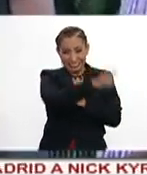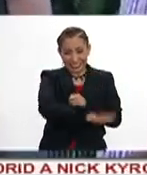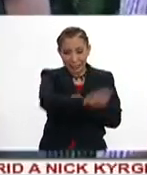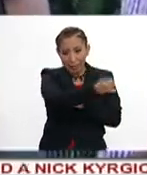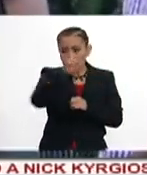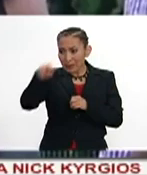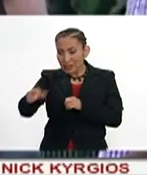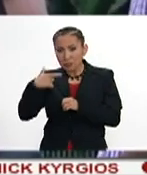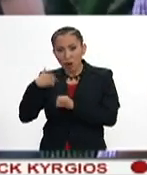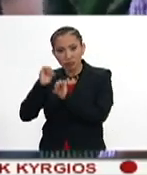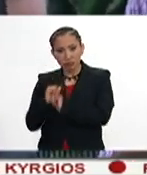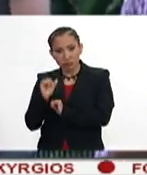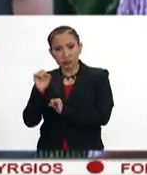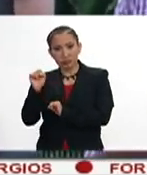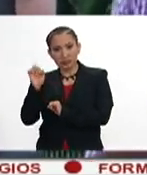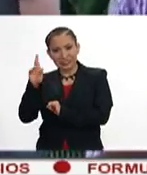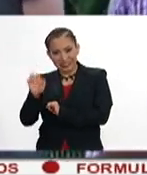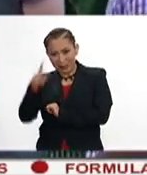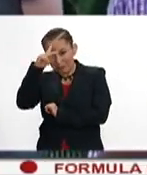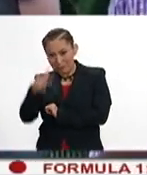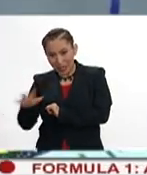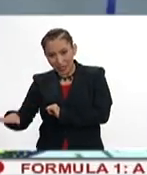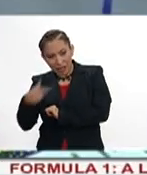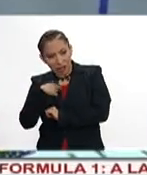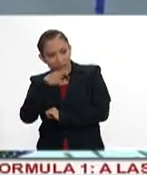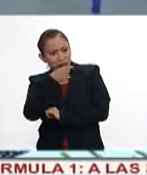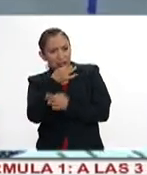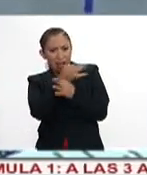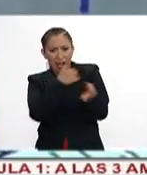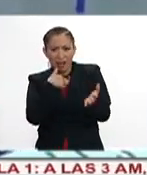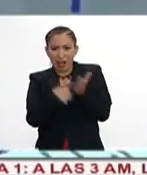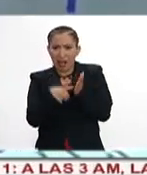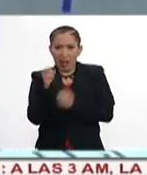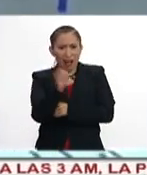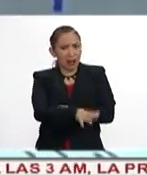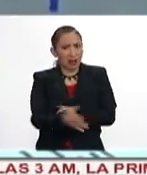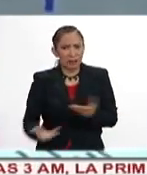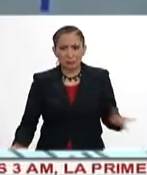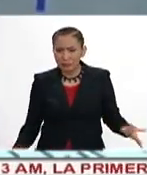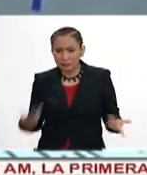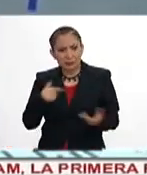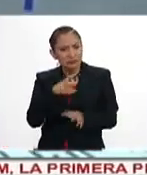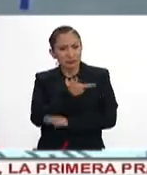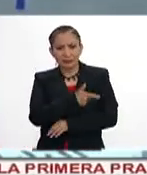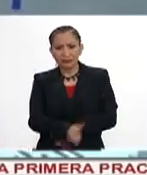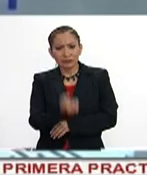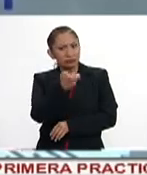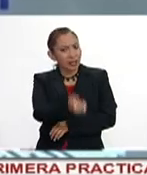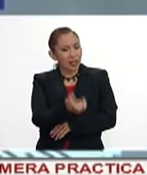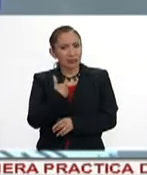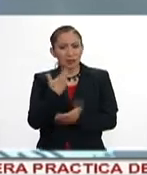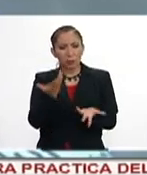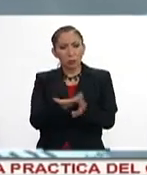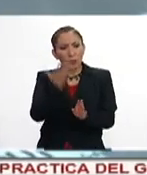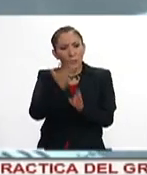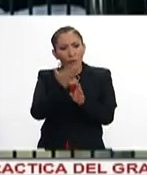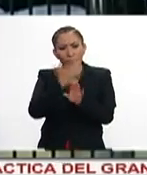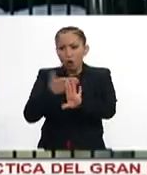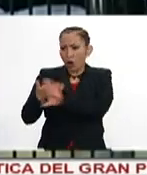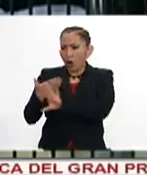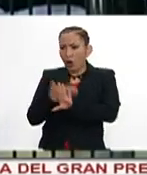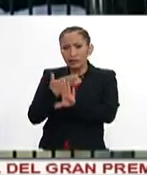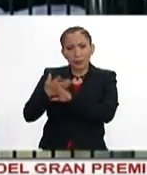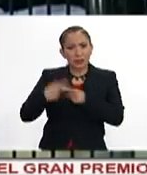la propia Cancillería, desde acá emitió un comunicado de prensa en el que pues básicamente dice es muy lesiva para